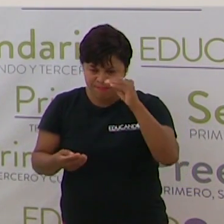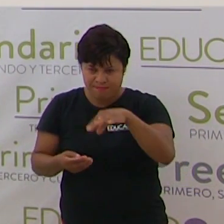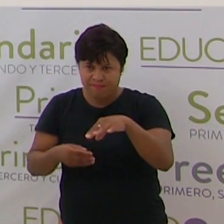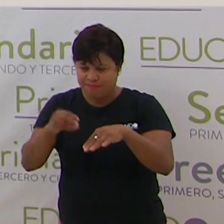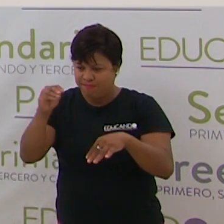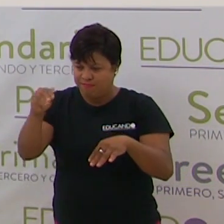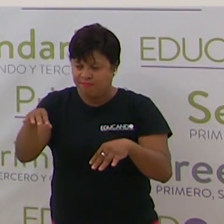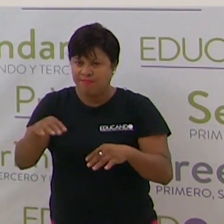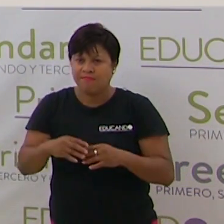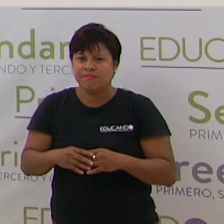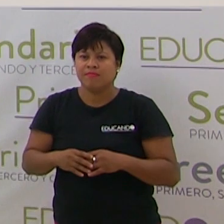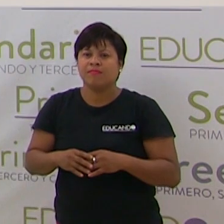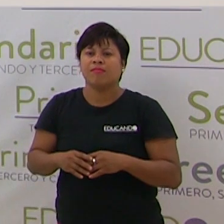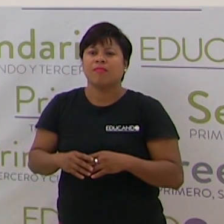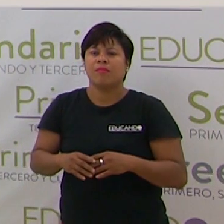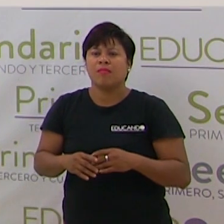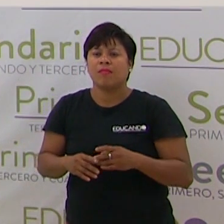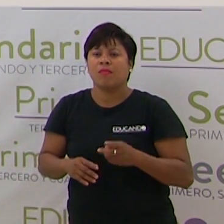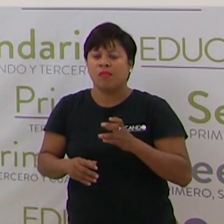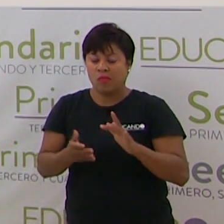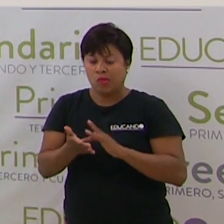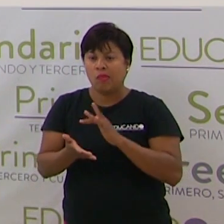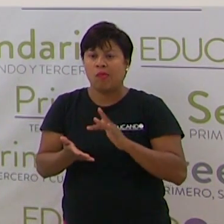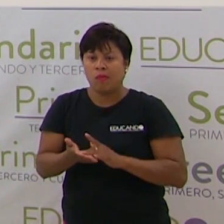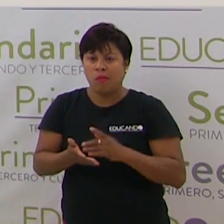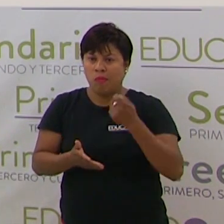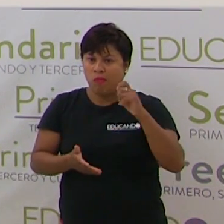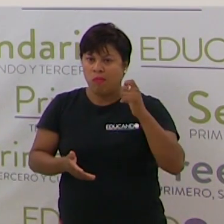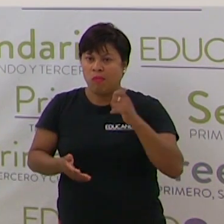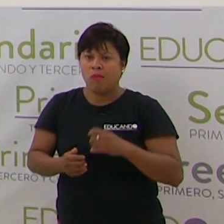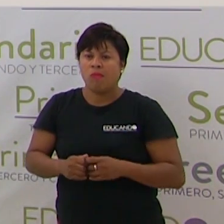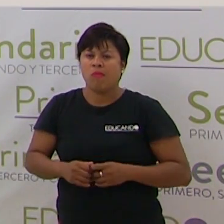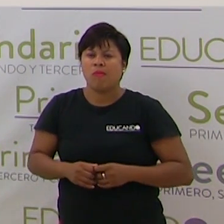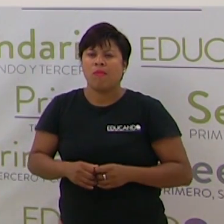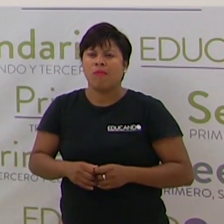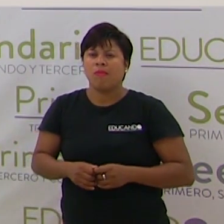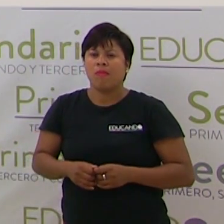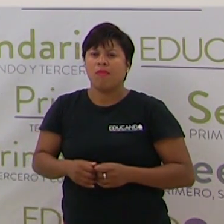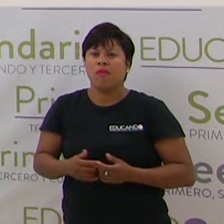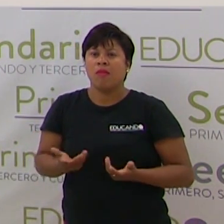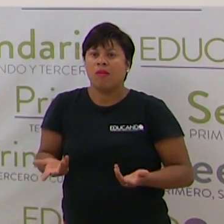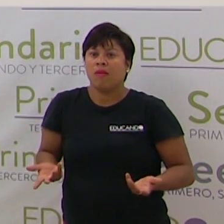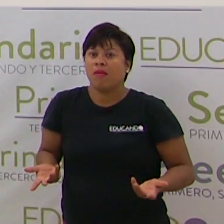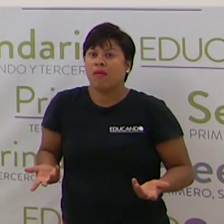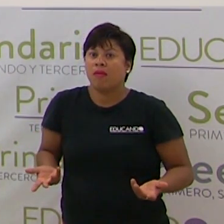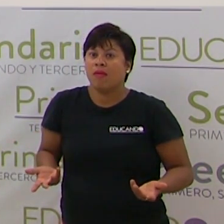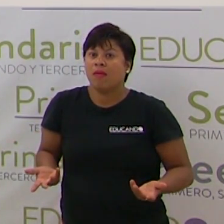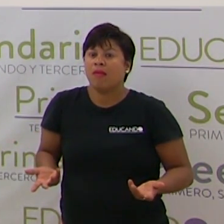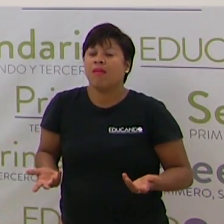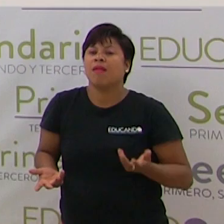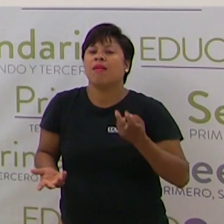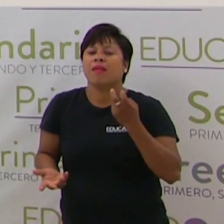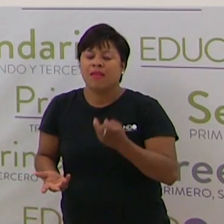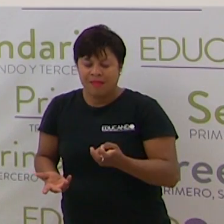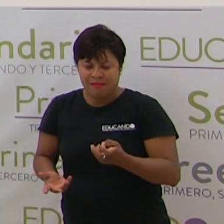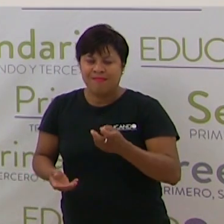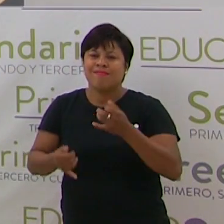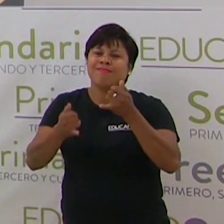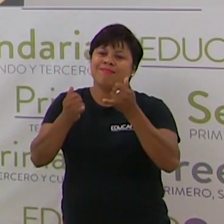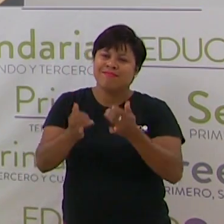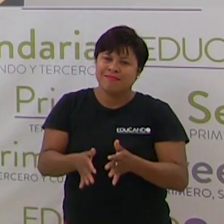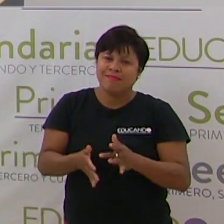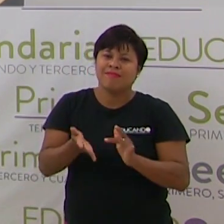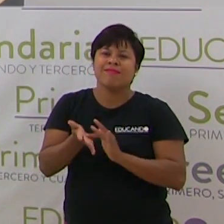Entonces ponemos la tableta y ponemos las llaves. Y tenían razón, pesa más